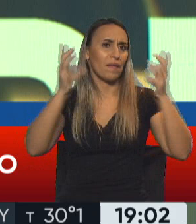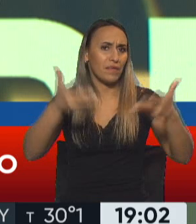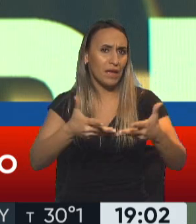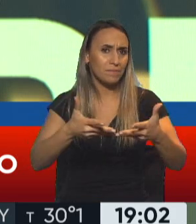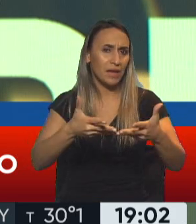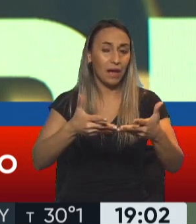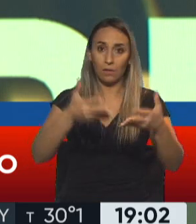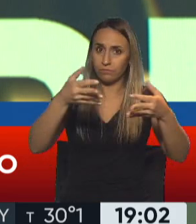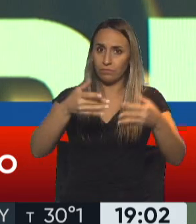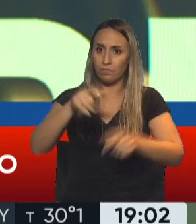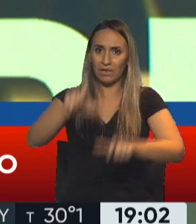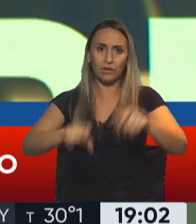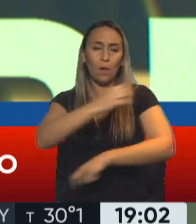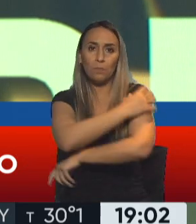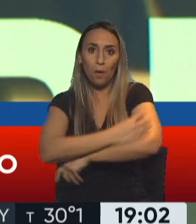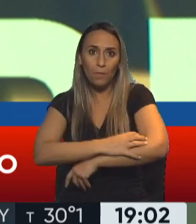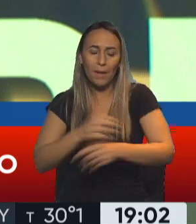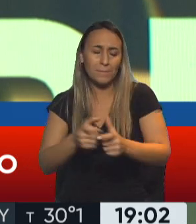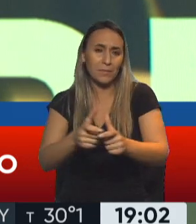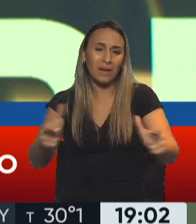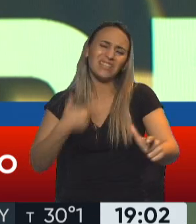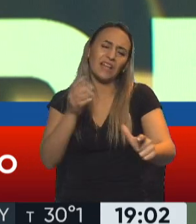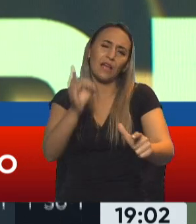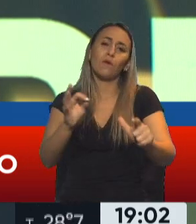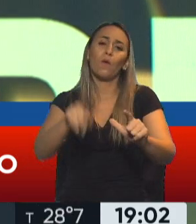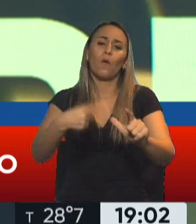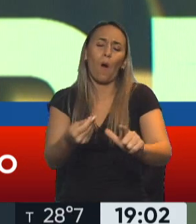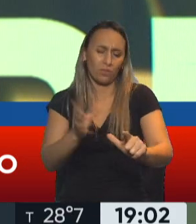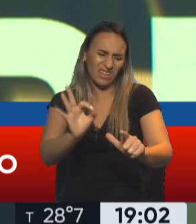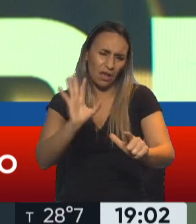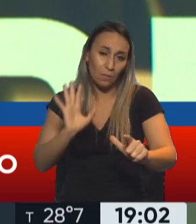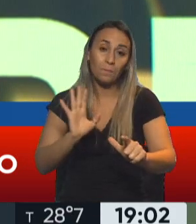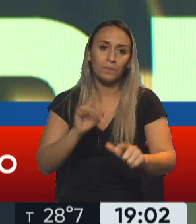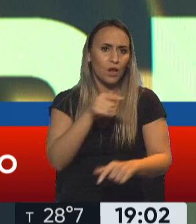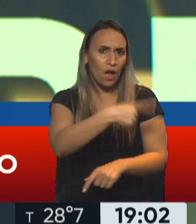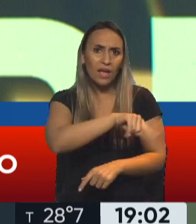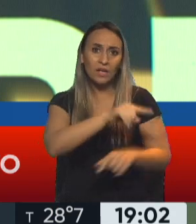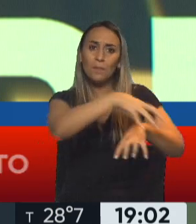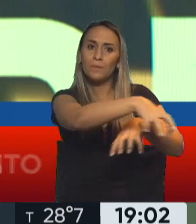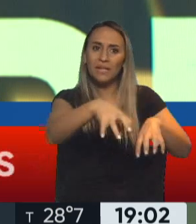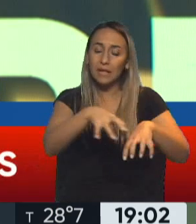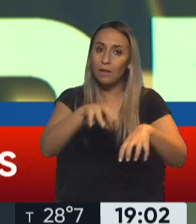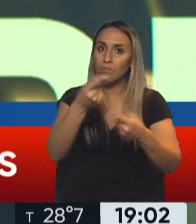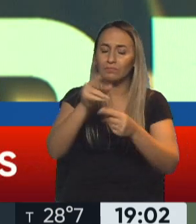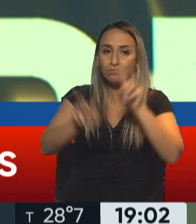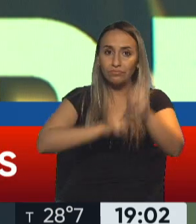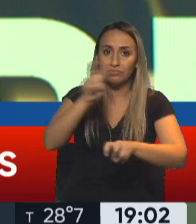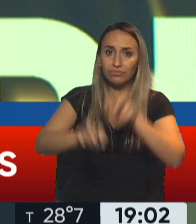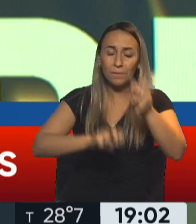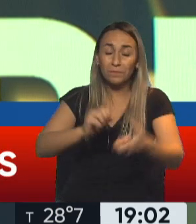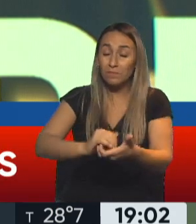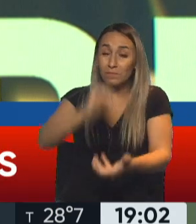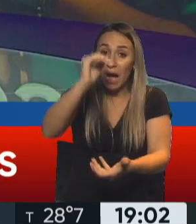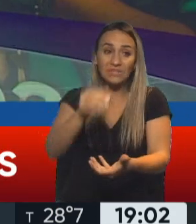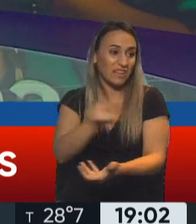la pobreza, por los motivos que ya todos conocemos, sino que fue un año en el que tuvieron mayores ganancias que en los años